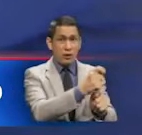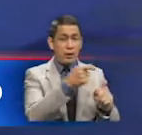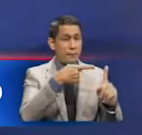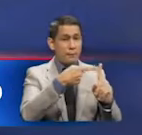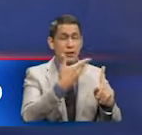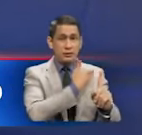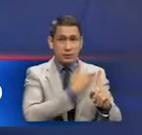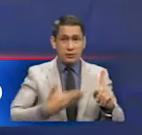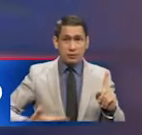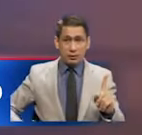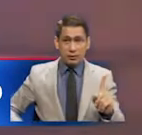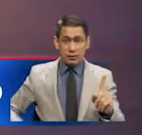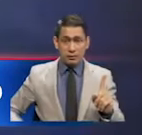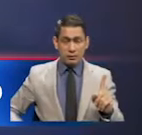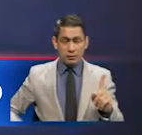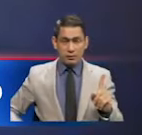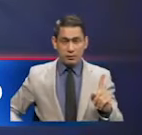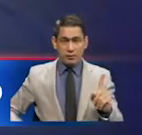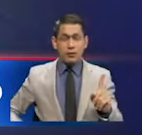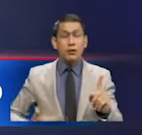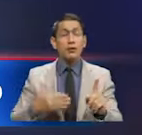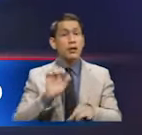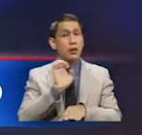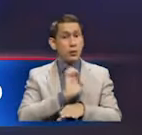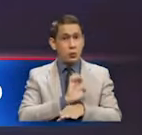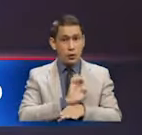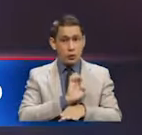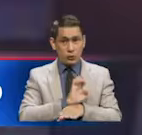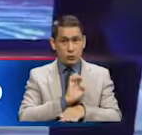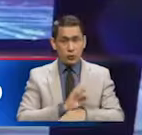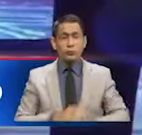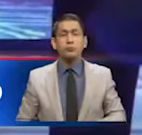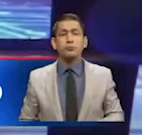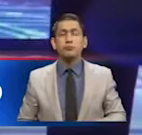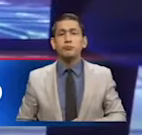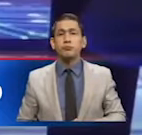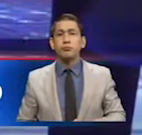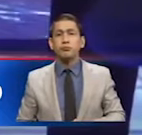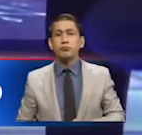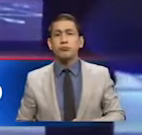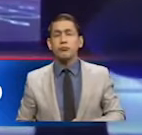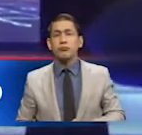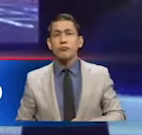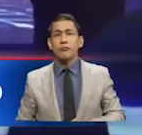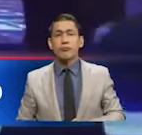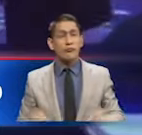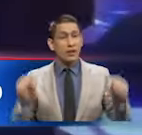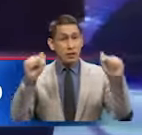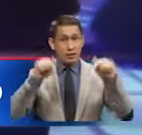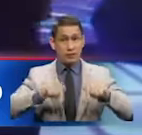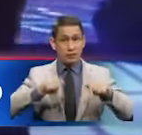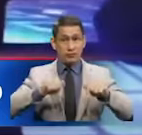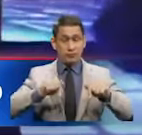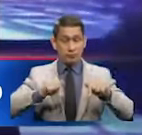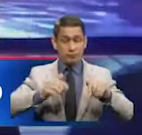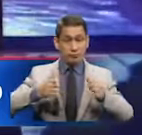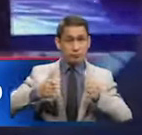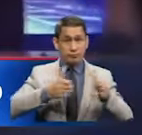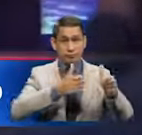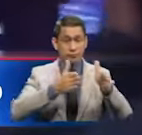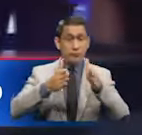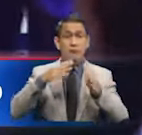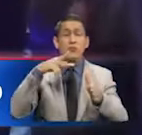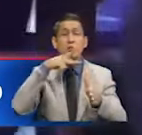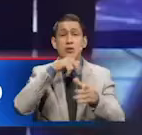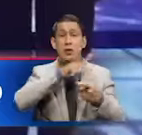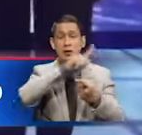alcalde del Cantón Puerto Viejo, precisamente aquí donde nos encontramos, en el sector de la vía Puerto